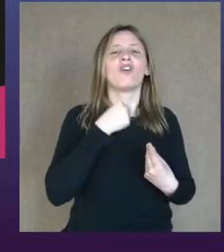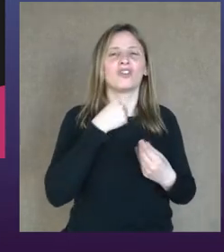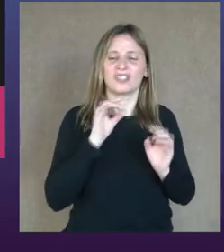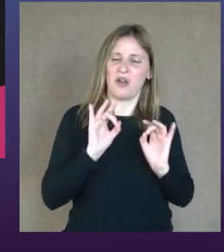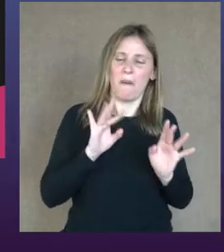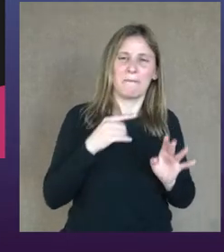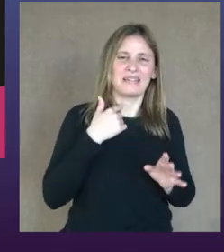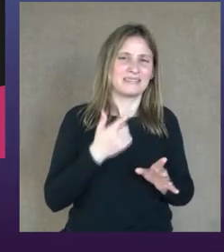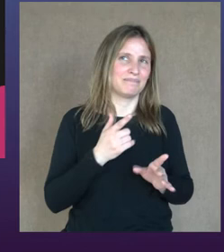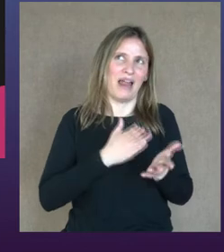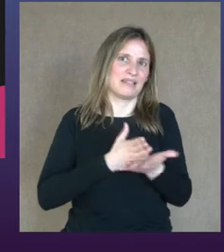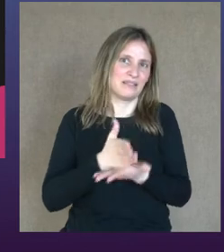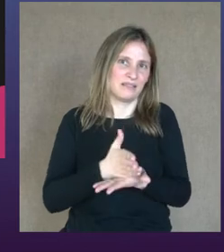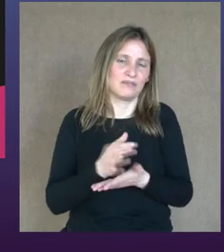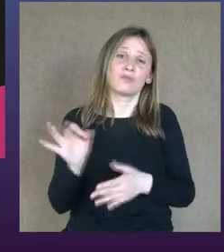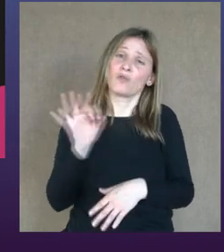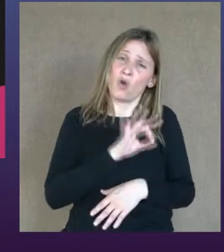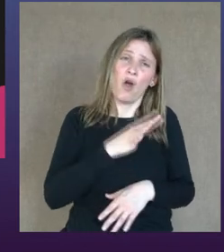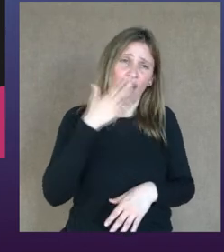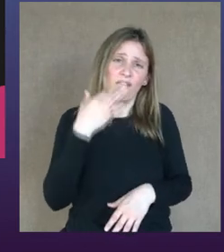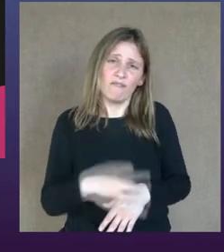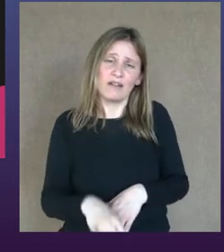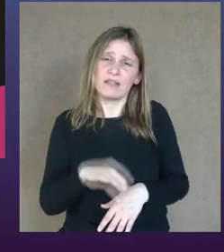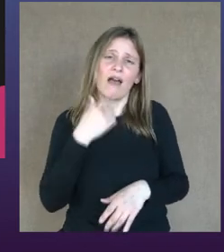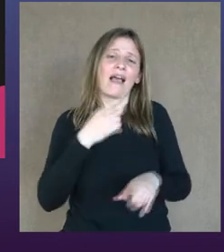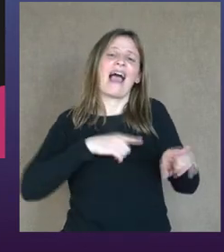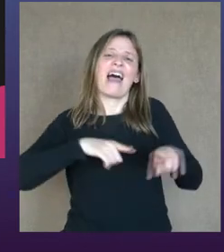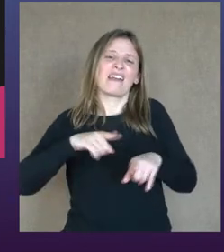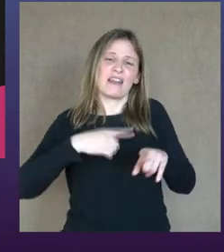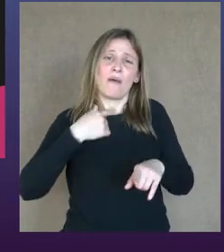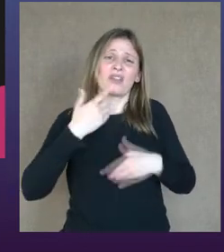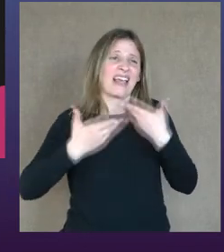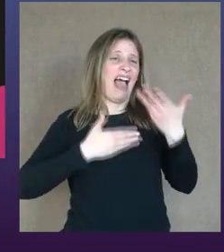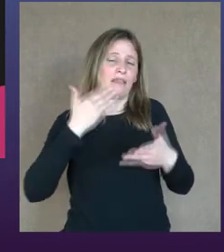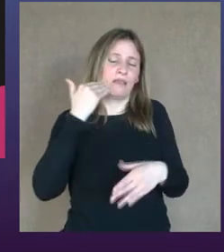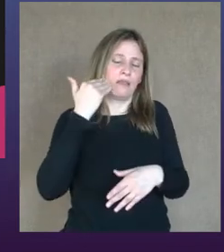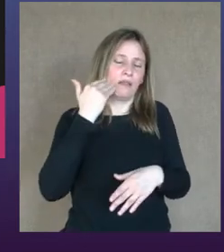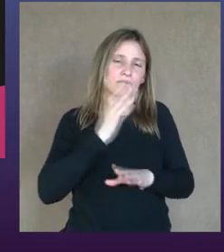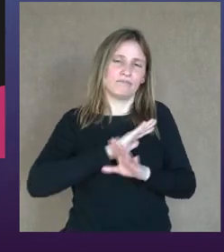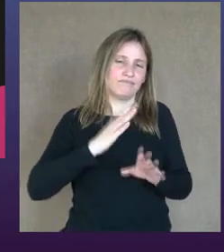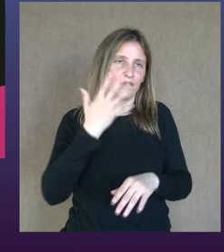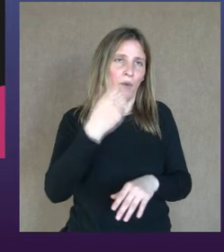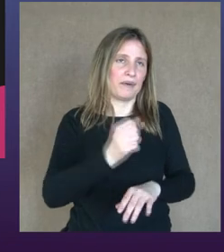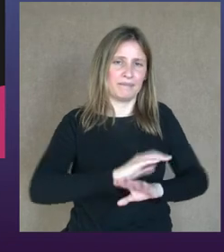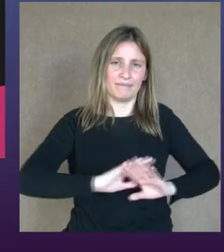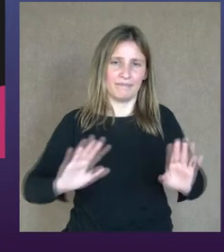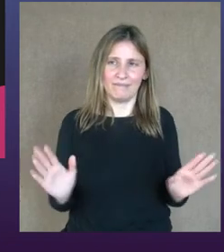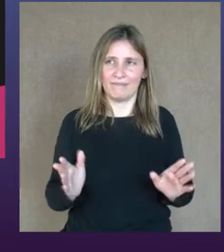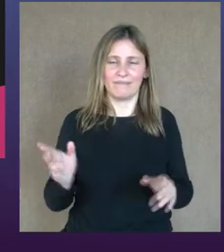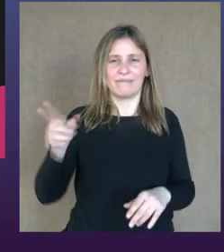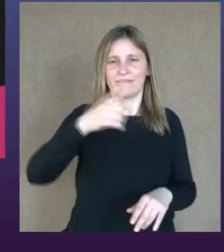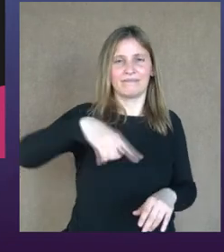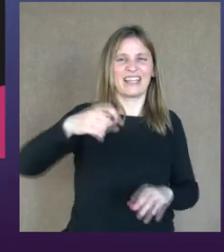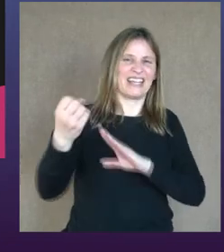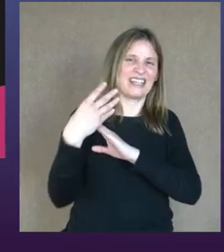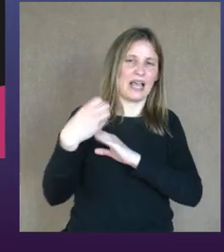se destruyan para siempre, o realmente destruirse la carrera porque uno cantó mal, y como dice Adriana, un agente, un crítico, y este es